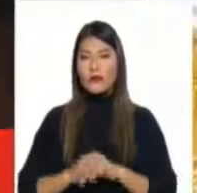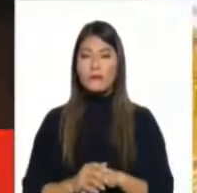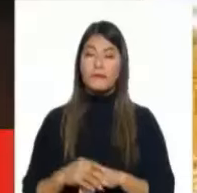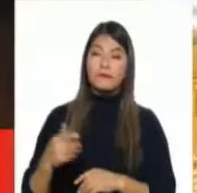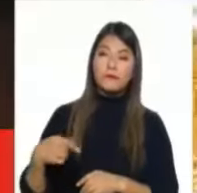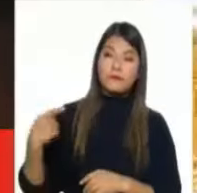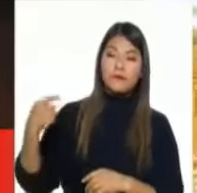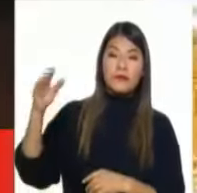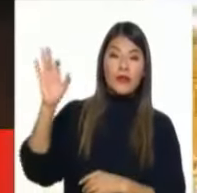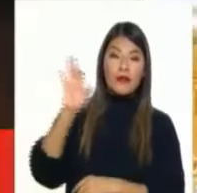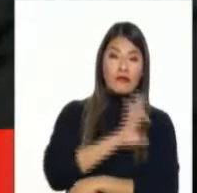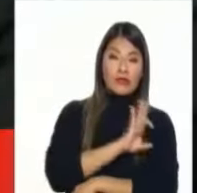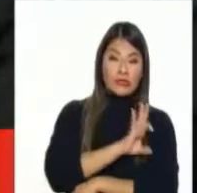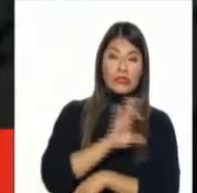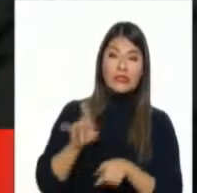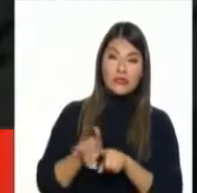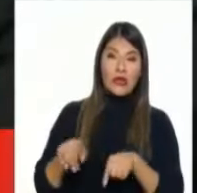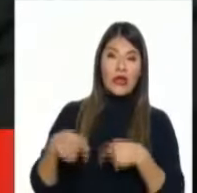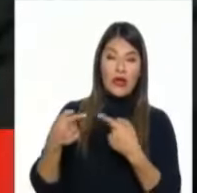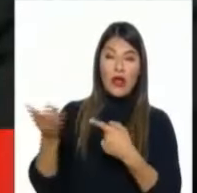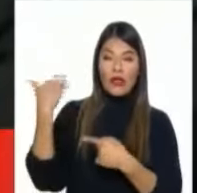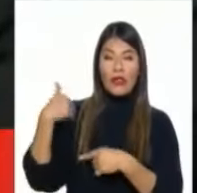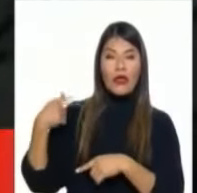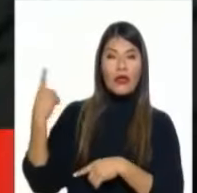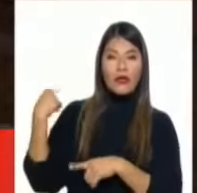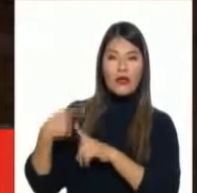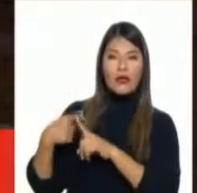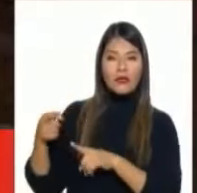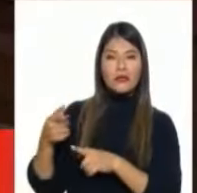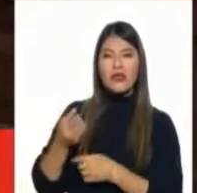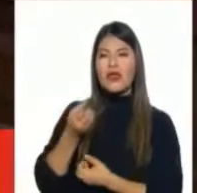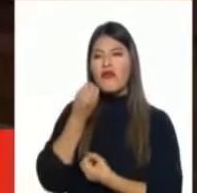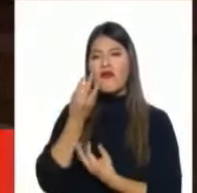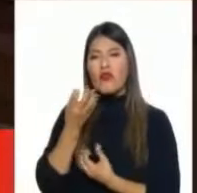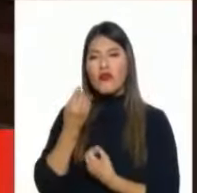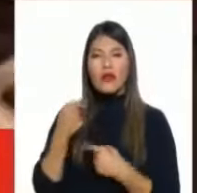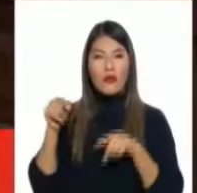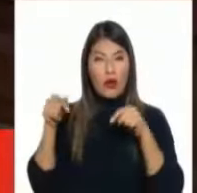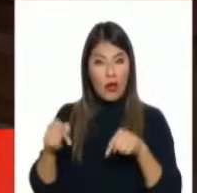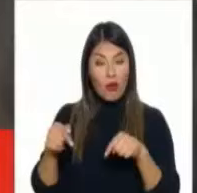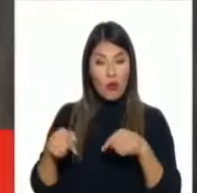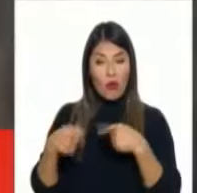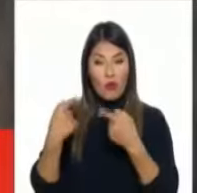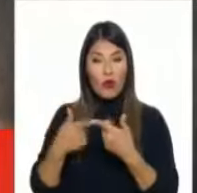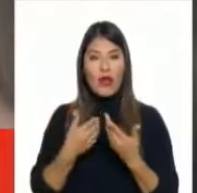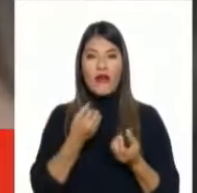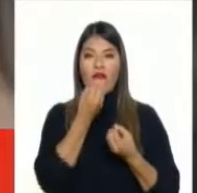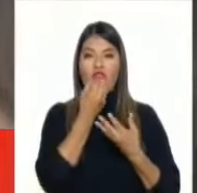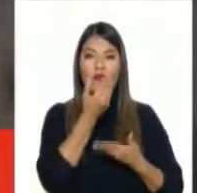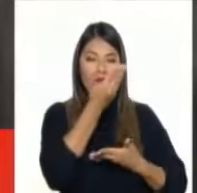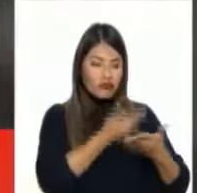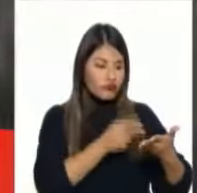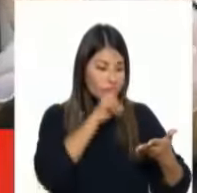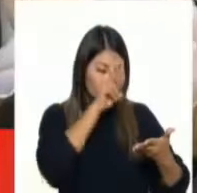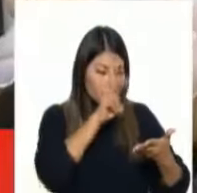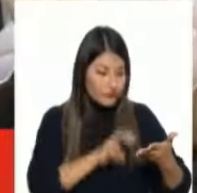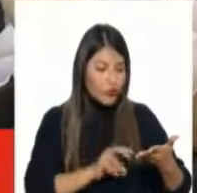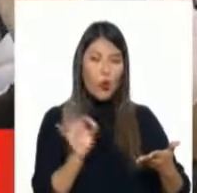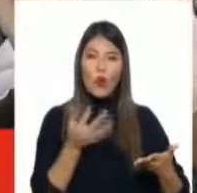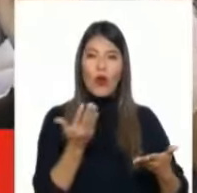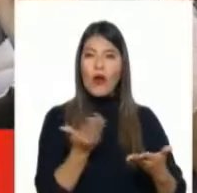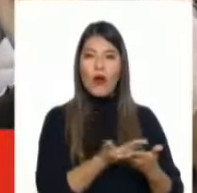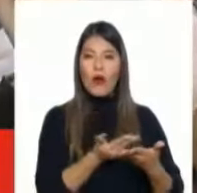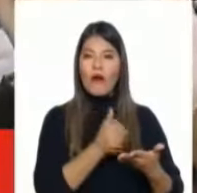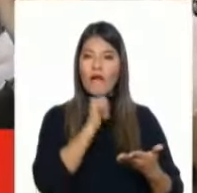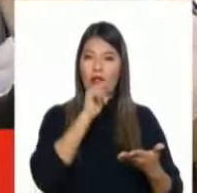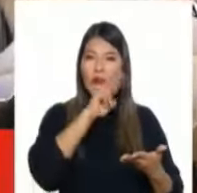fiscal de la Nación archivó la investigación contra el exmandatario, argumentando no haber encontrado suficientes indicios. Que el